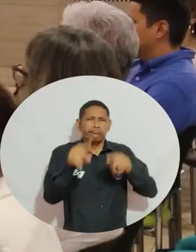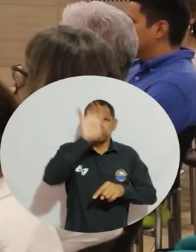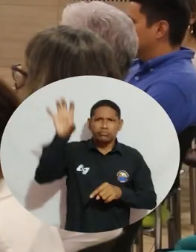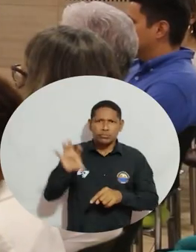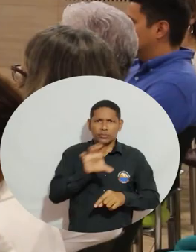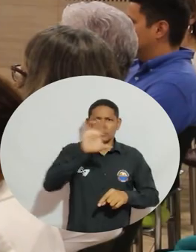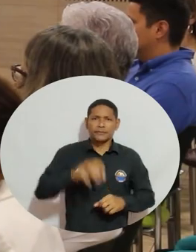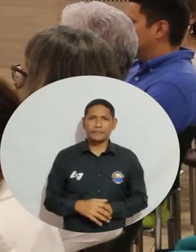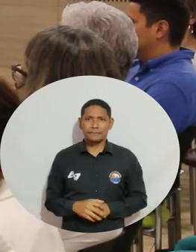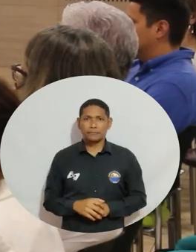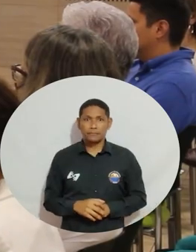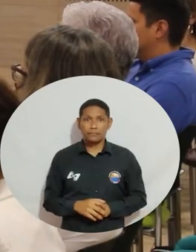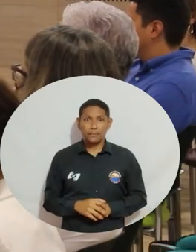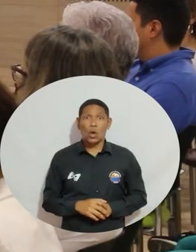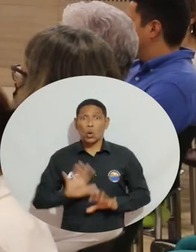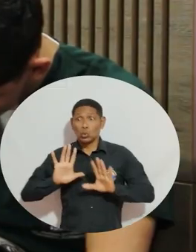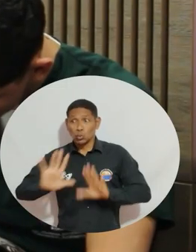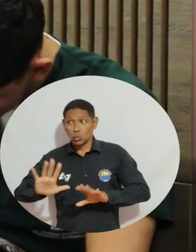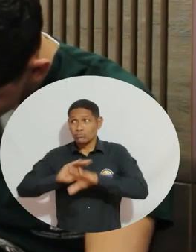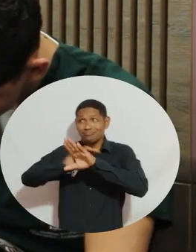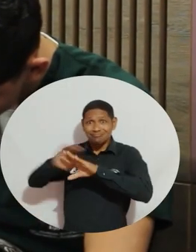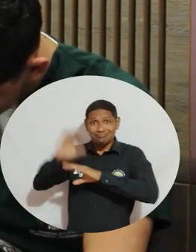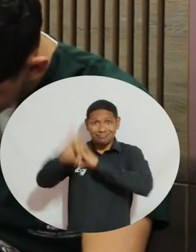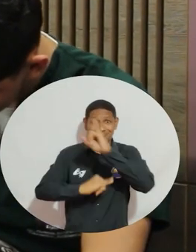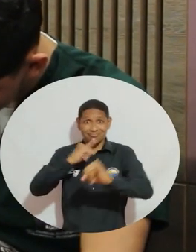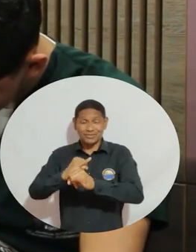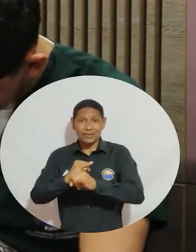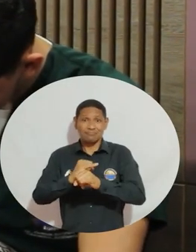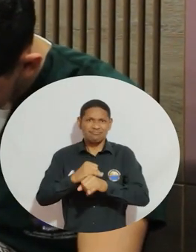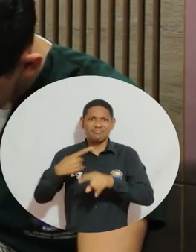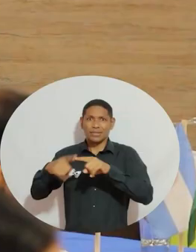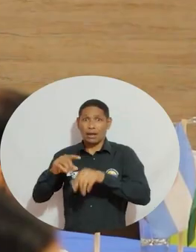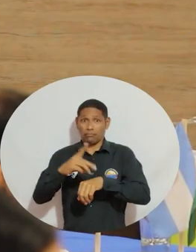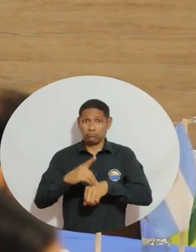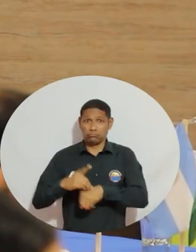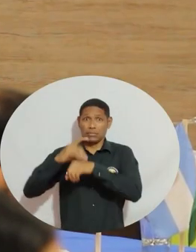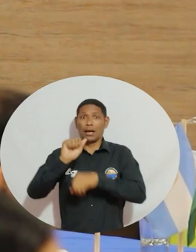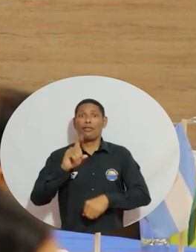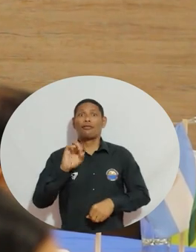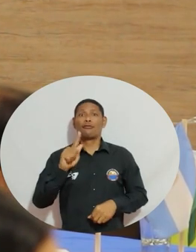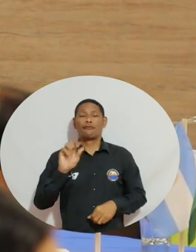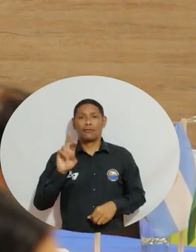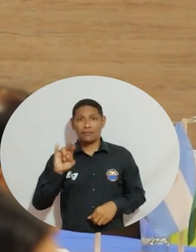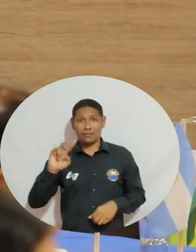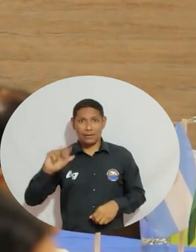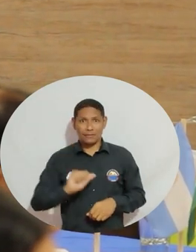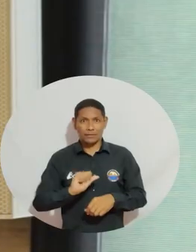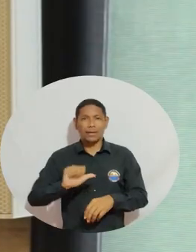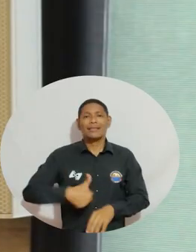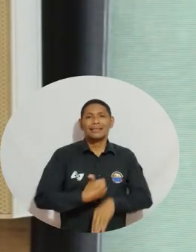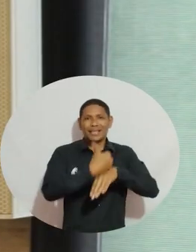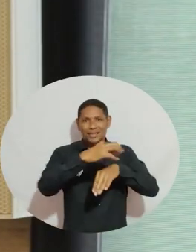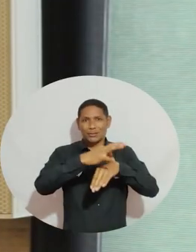países. Dentro de los invitados internacionales, el simposio tuvo el honor de contar con la presencia del doctor Adolfo Rivas Fernández, director